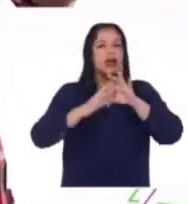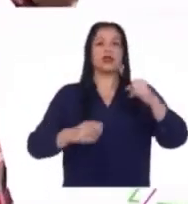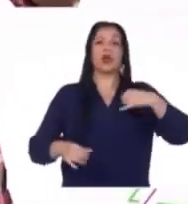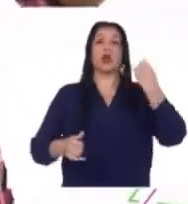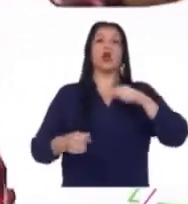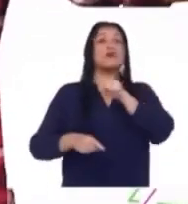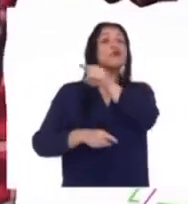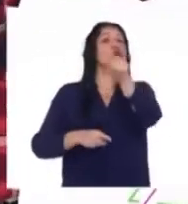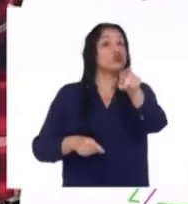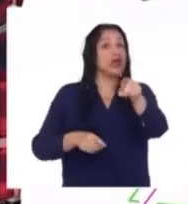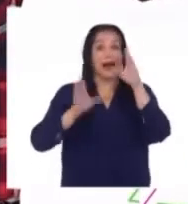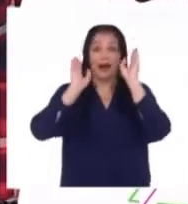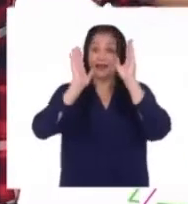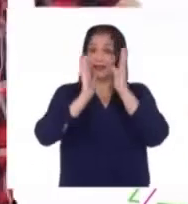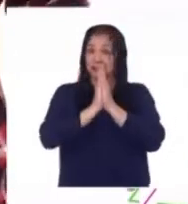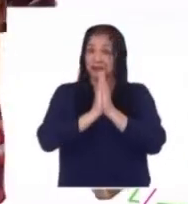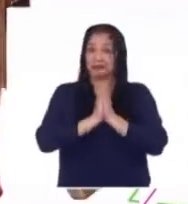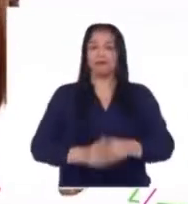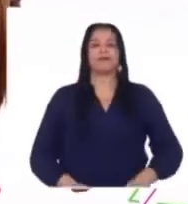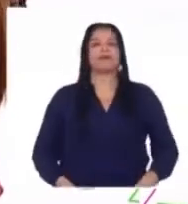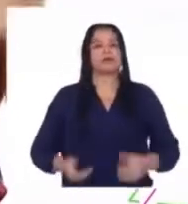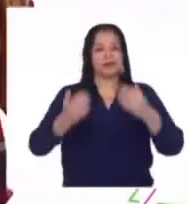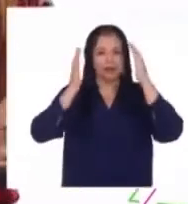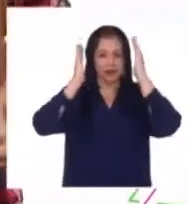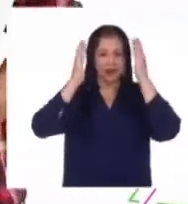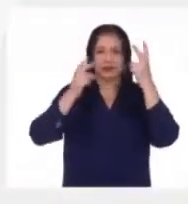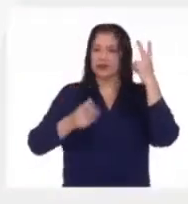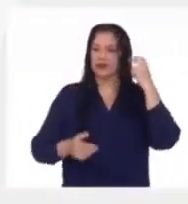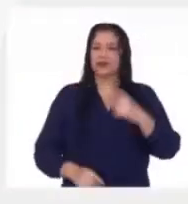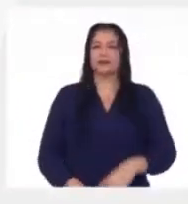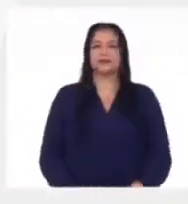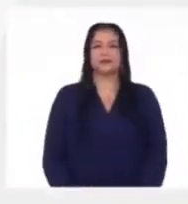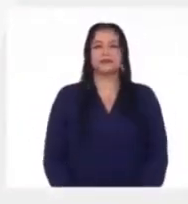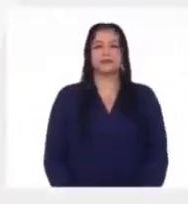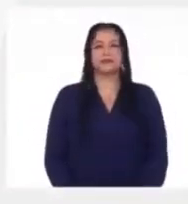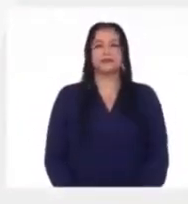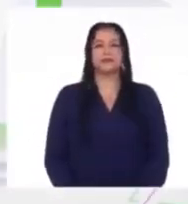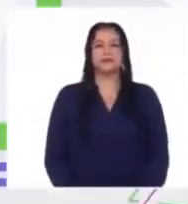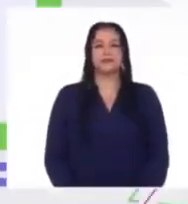chicos, ustedes. Así que estén atentos. Vamos a escucharlo.